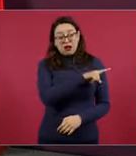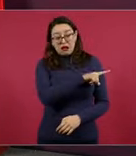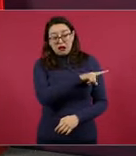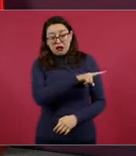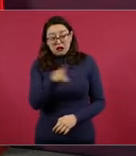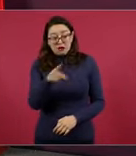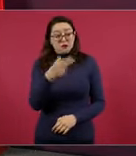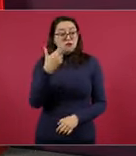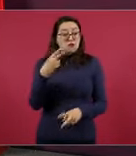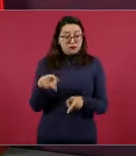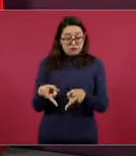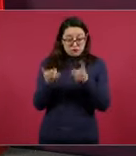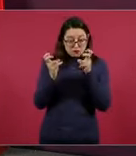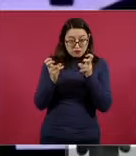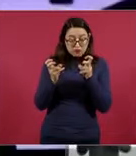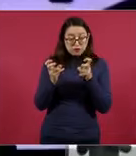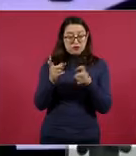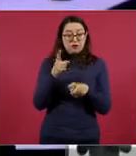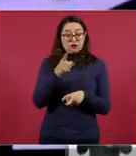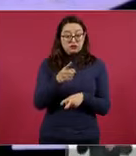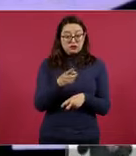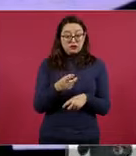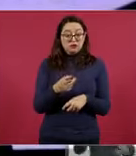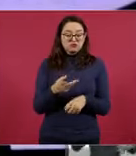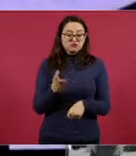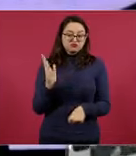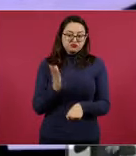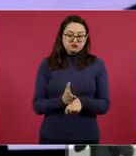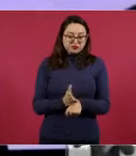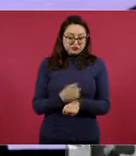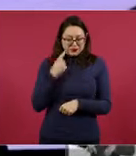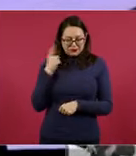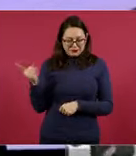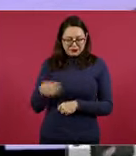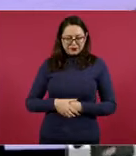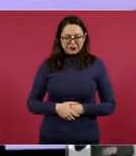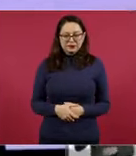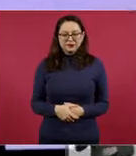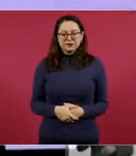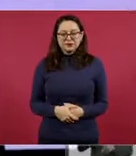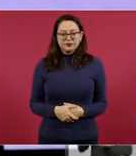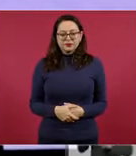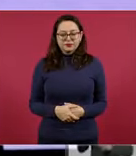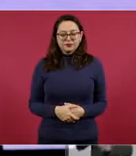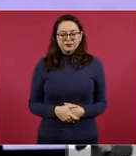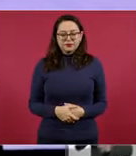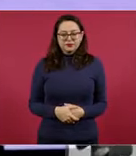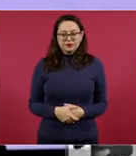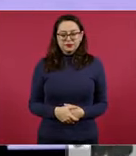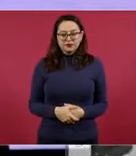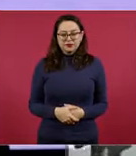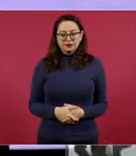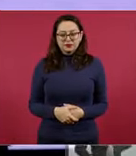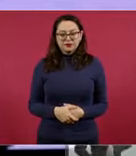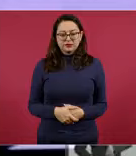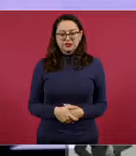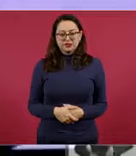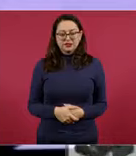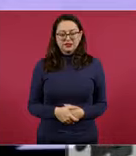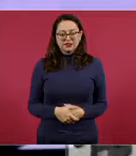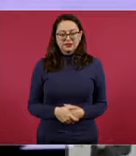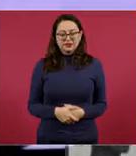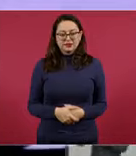al que robe en el servicio público. Eso no es malo. Países que han salido de esa corrupción